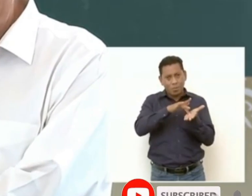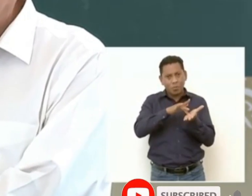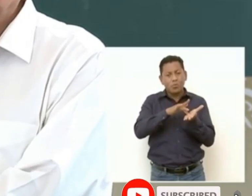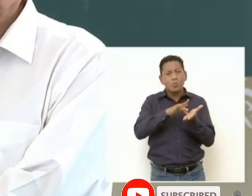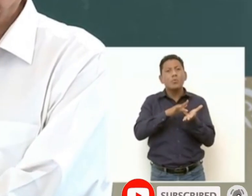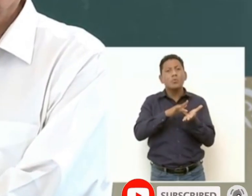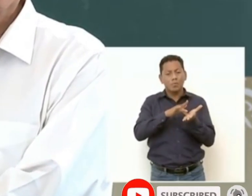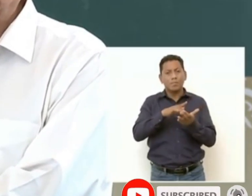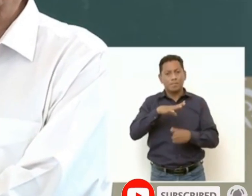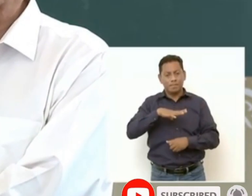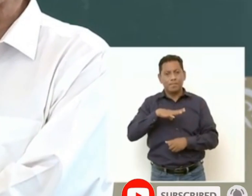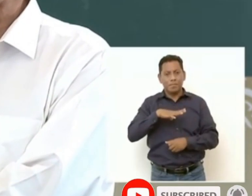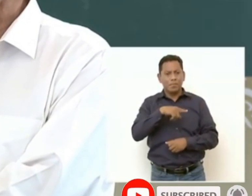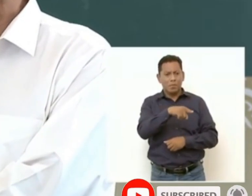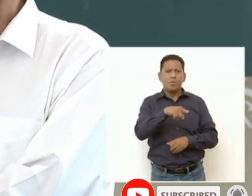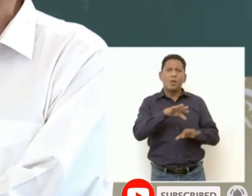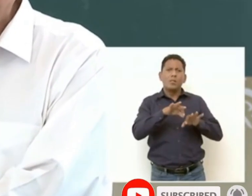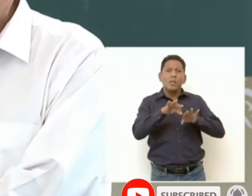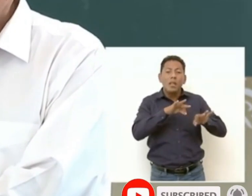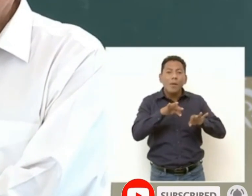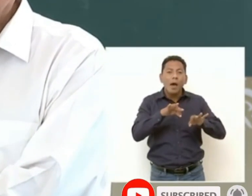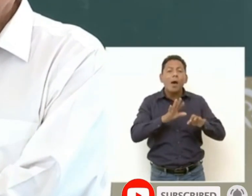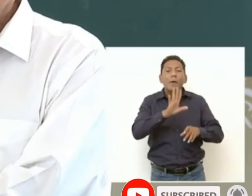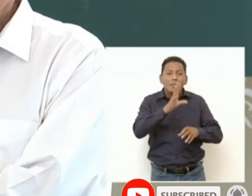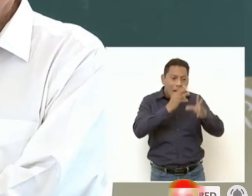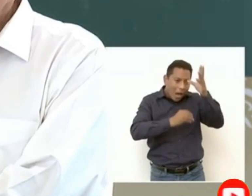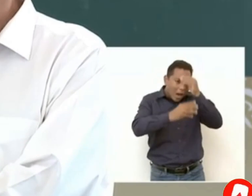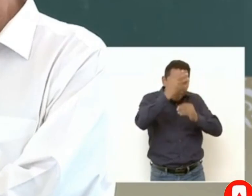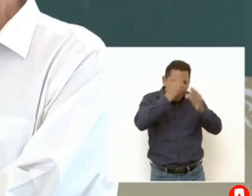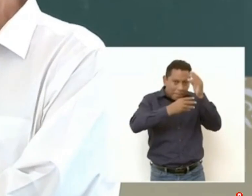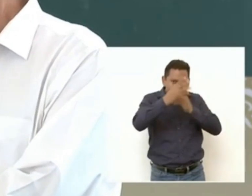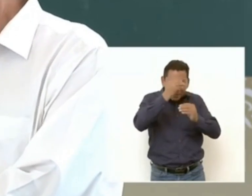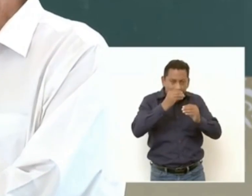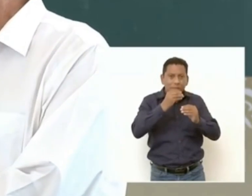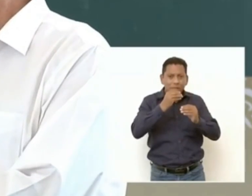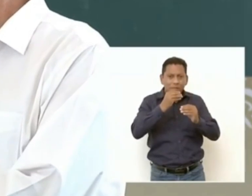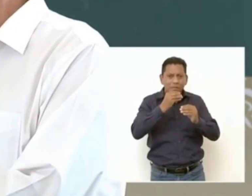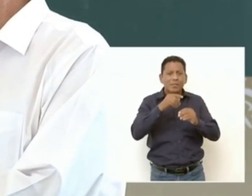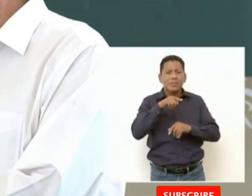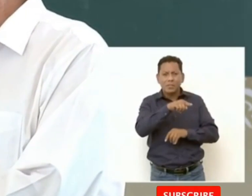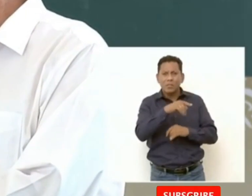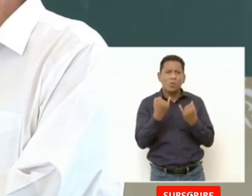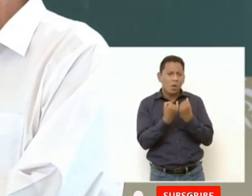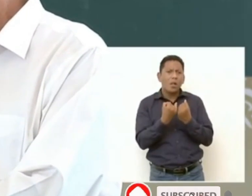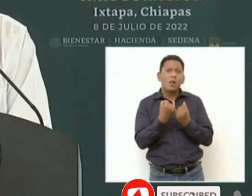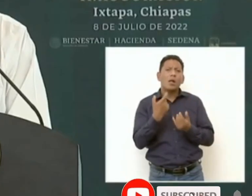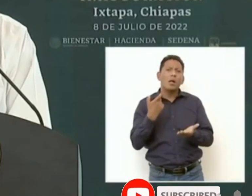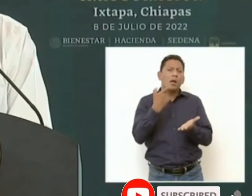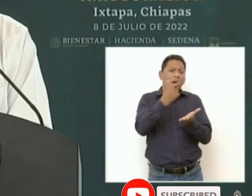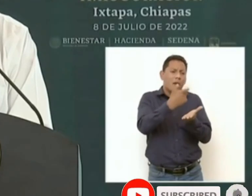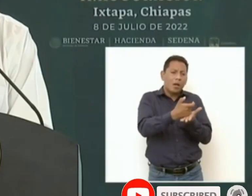un apoyo. Están trabajando como aprendices y se les ayuda con un salario